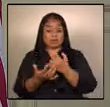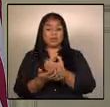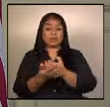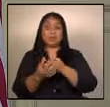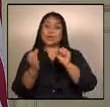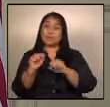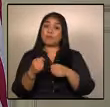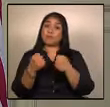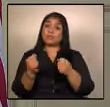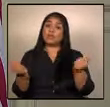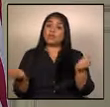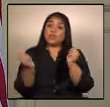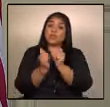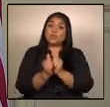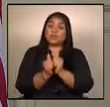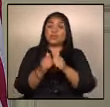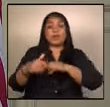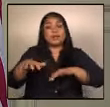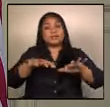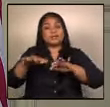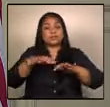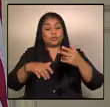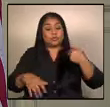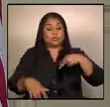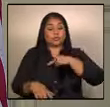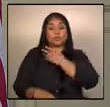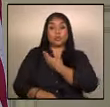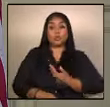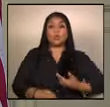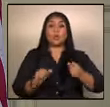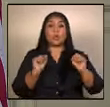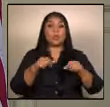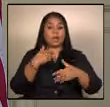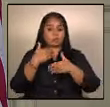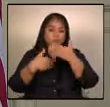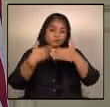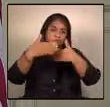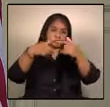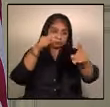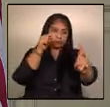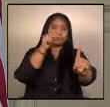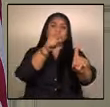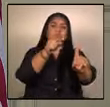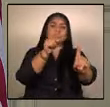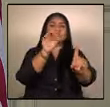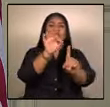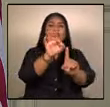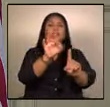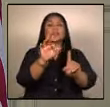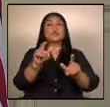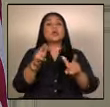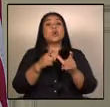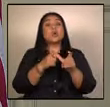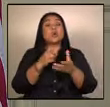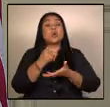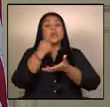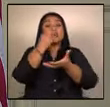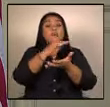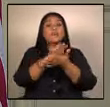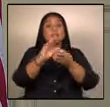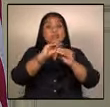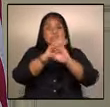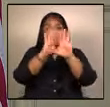juntos. Y las acciones de nuestro gobierno van encaminadas en esa dirección. Con inversión transparente